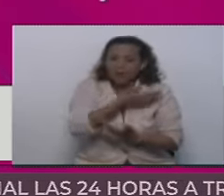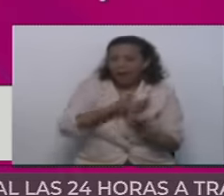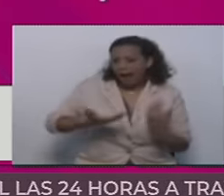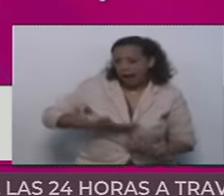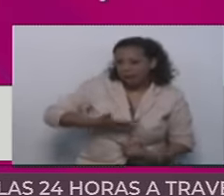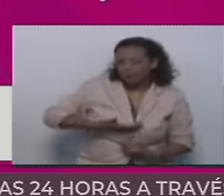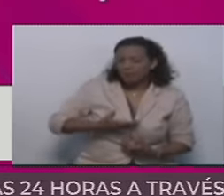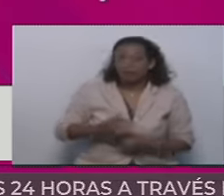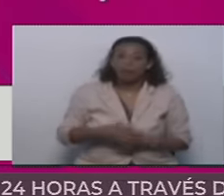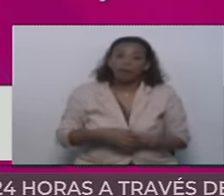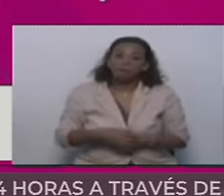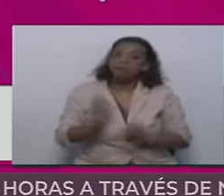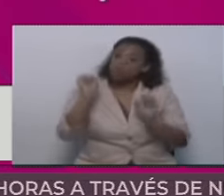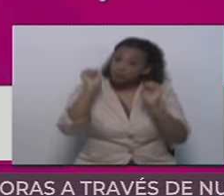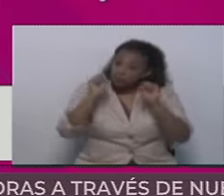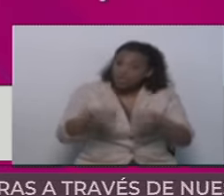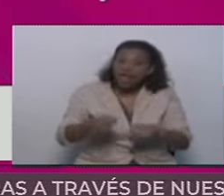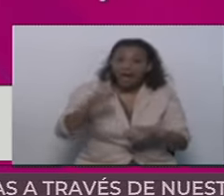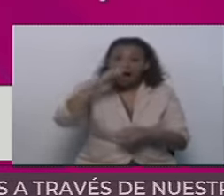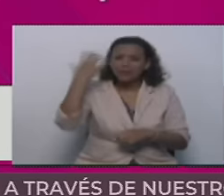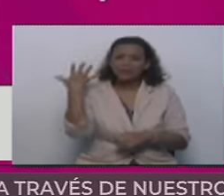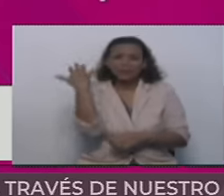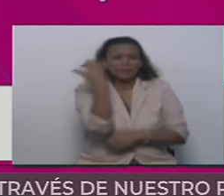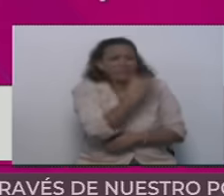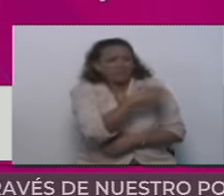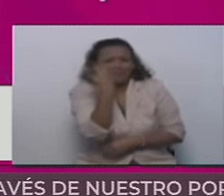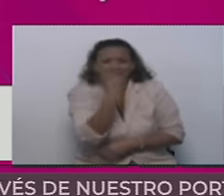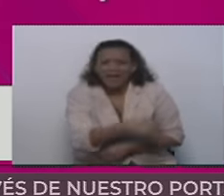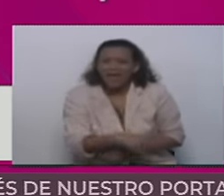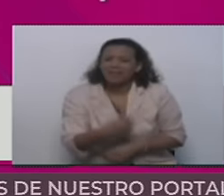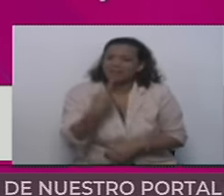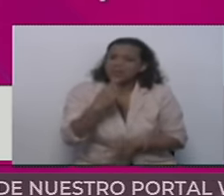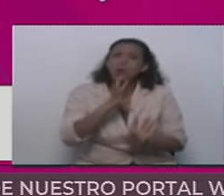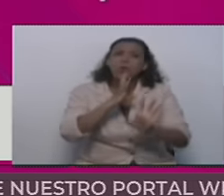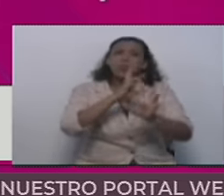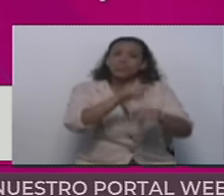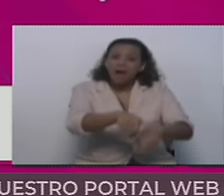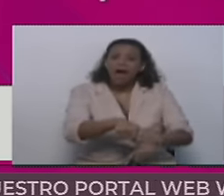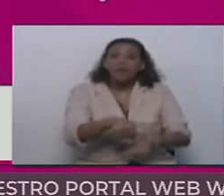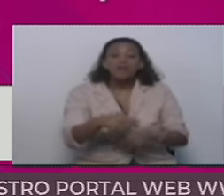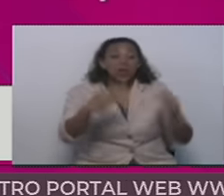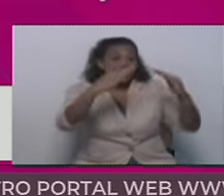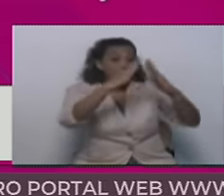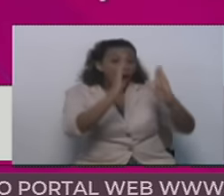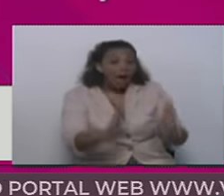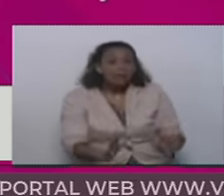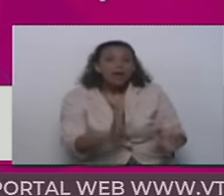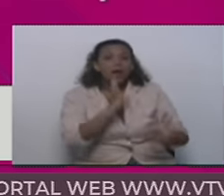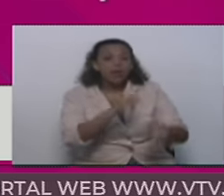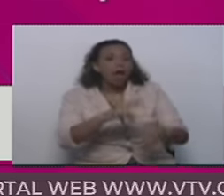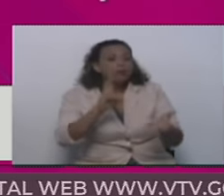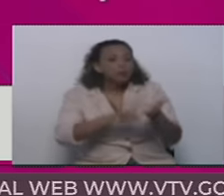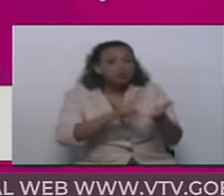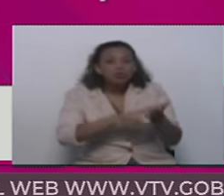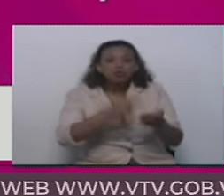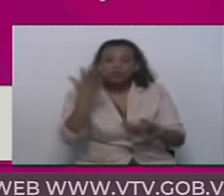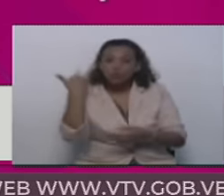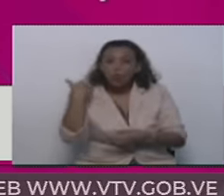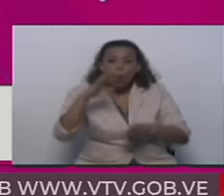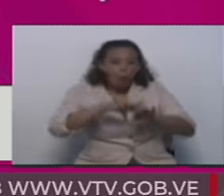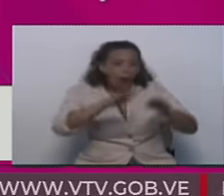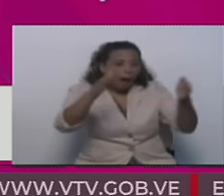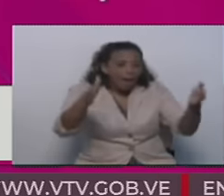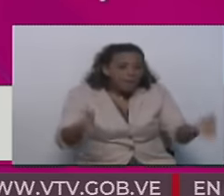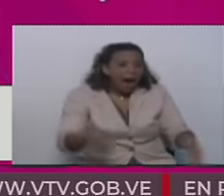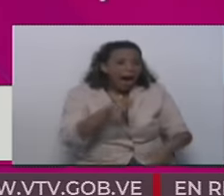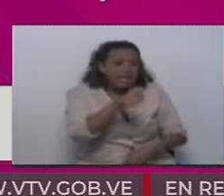y muerta de la risa, porque Carmen Meléndez contaba, estuvo en la casa, y ella decía, yo abrí el freezer de